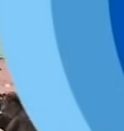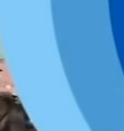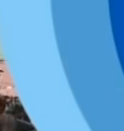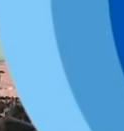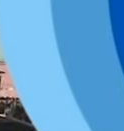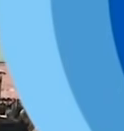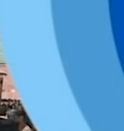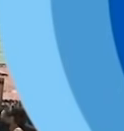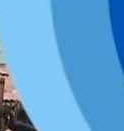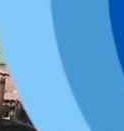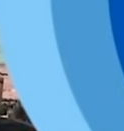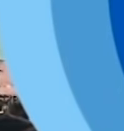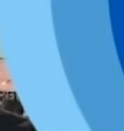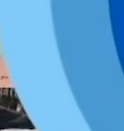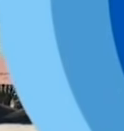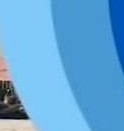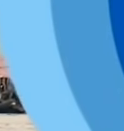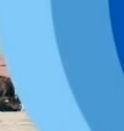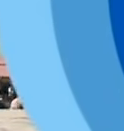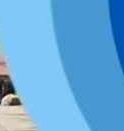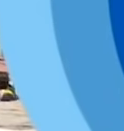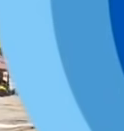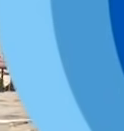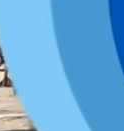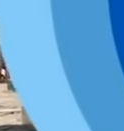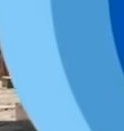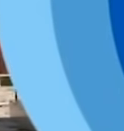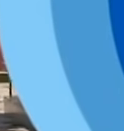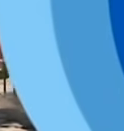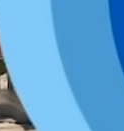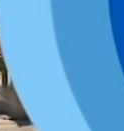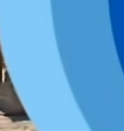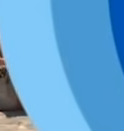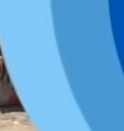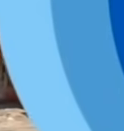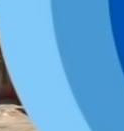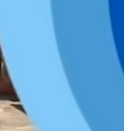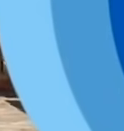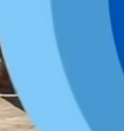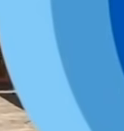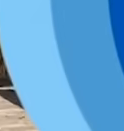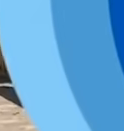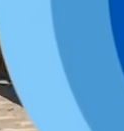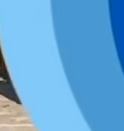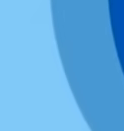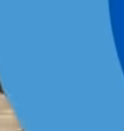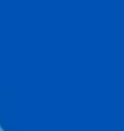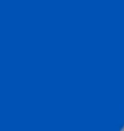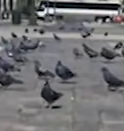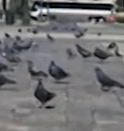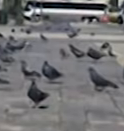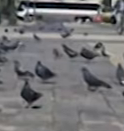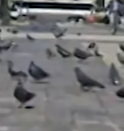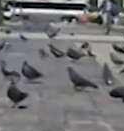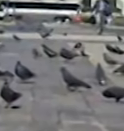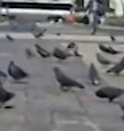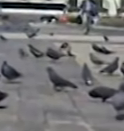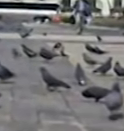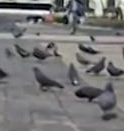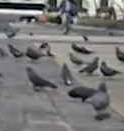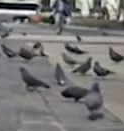confinamiento y por primera vez en más de un siglo, la procesión acuática no se llevó a cabo.